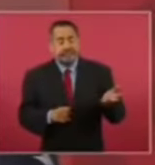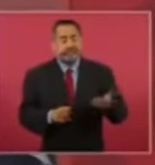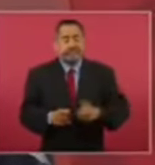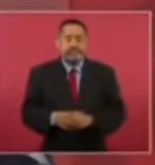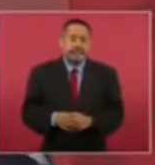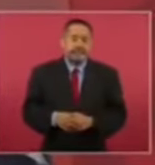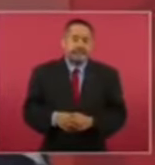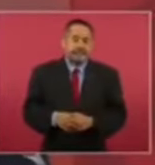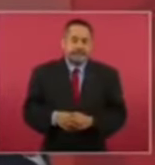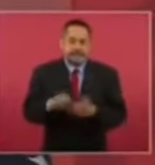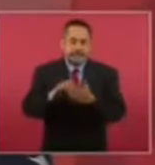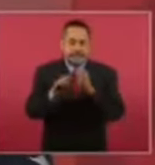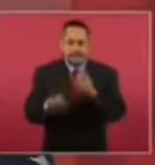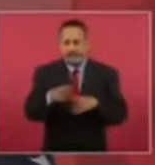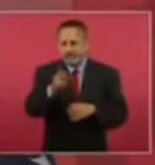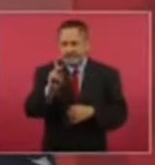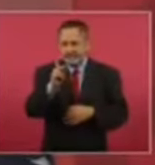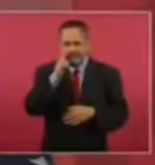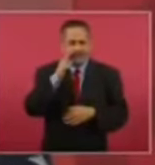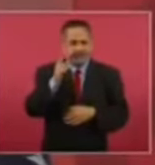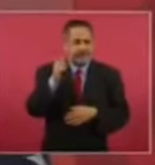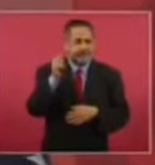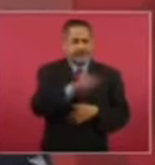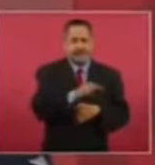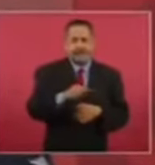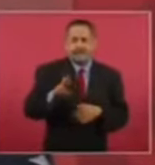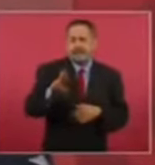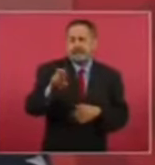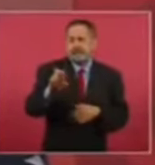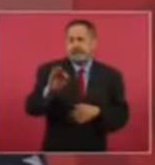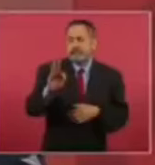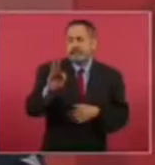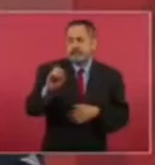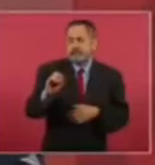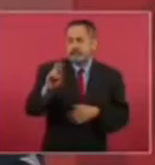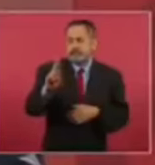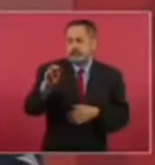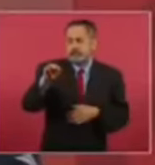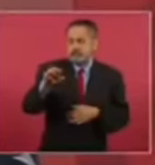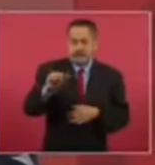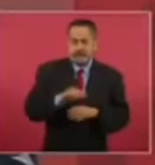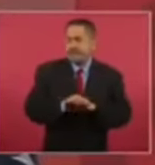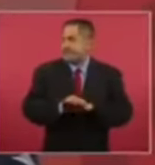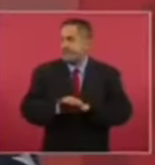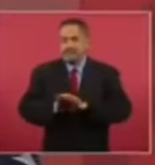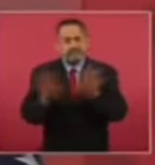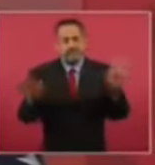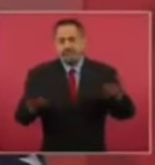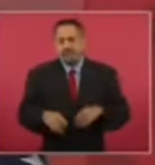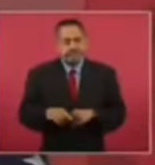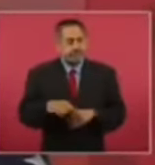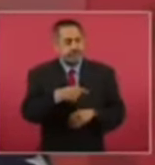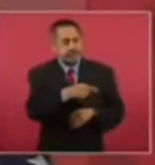Por poner un ejemplo, pero el caso del Reforma sí es único.